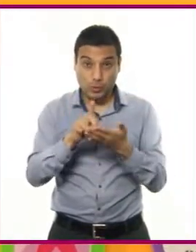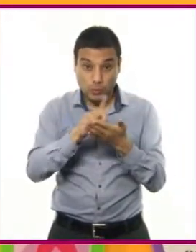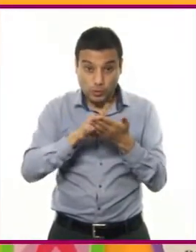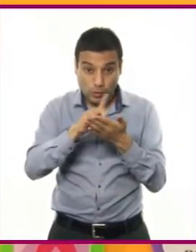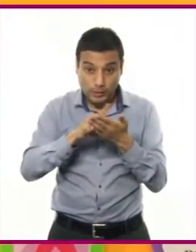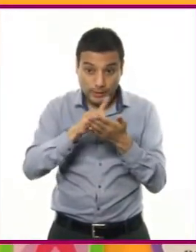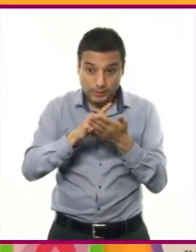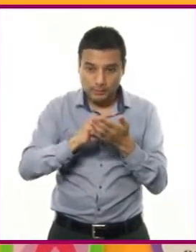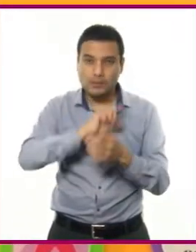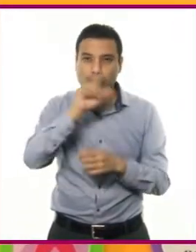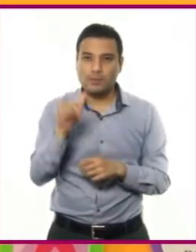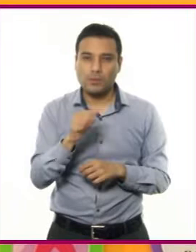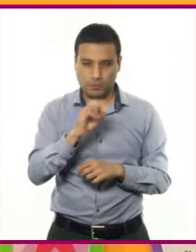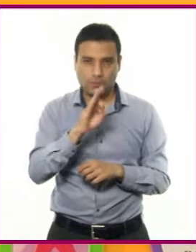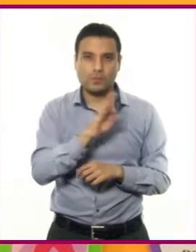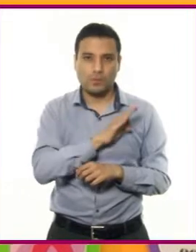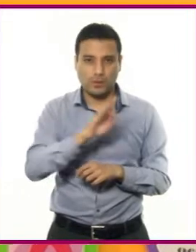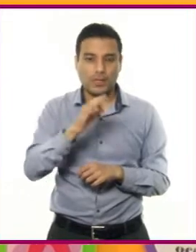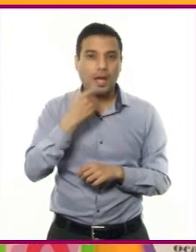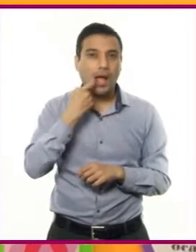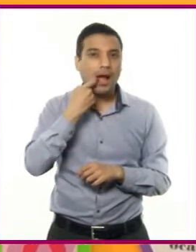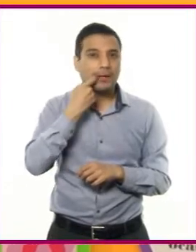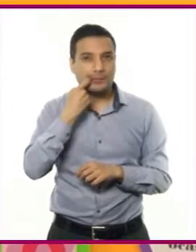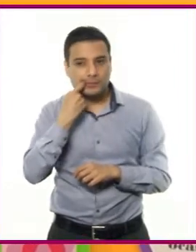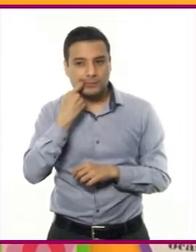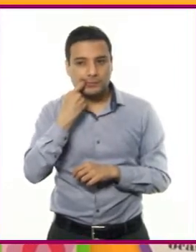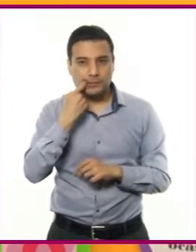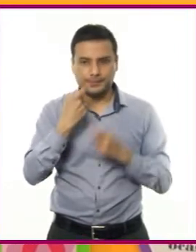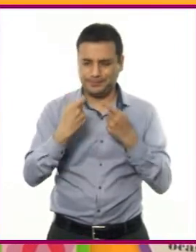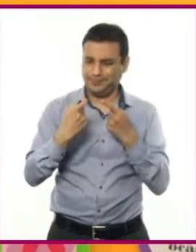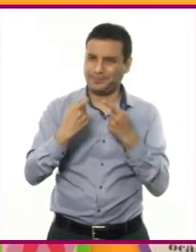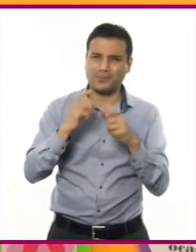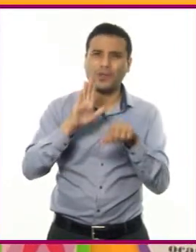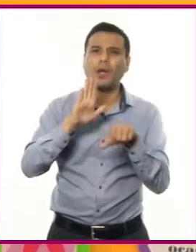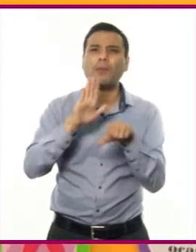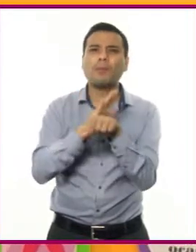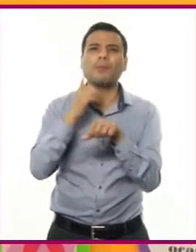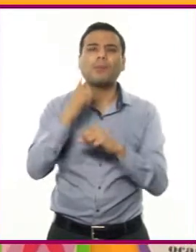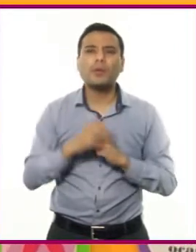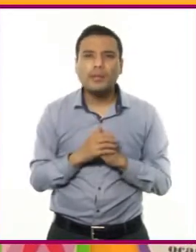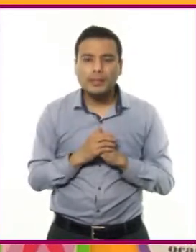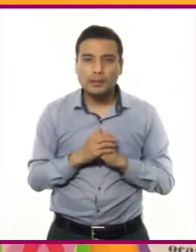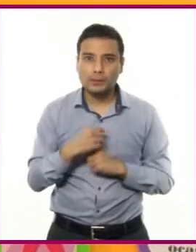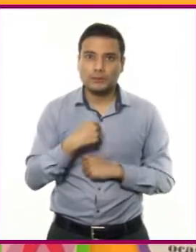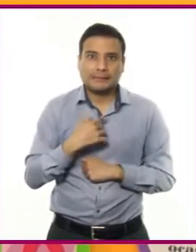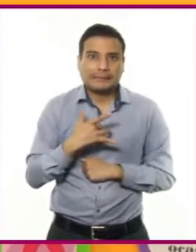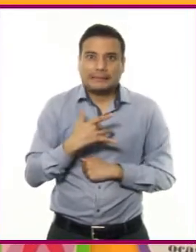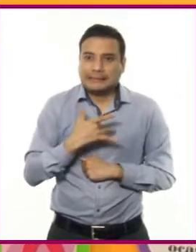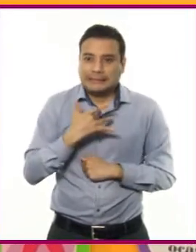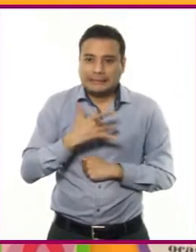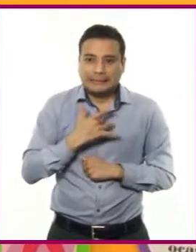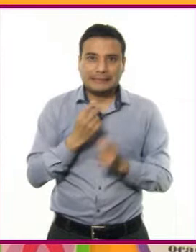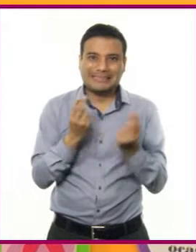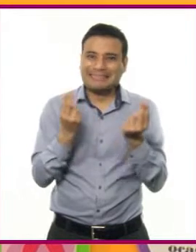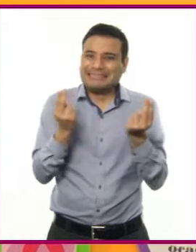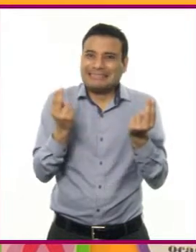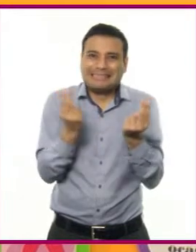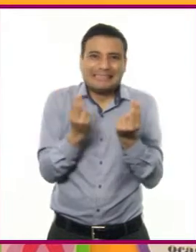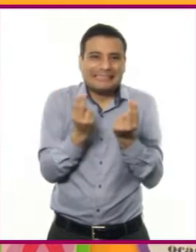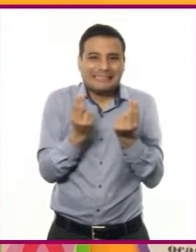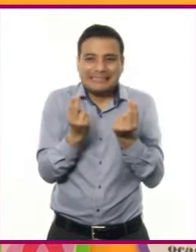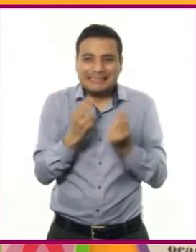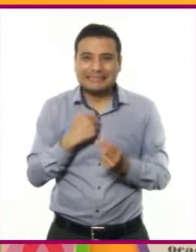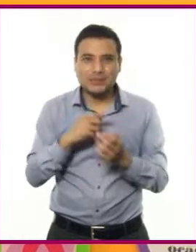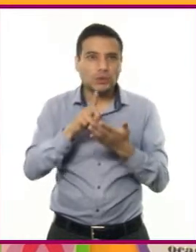pueden convertirse en adictos. Esto debido a que tienen una gran necesidad de buscarlas y consumirlas